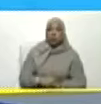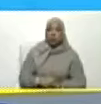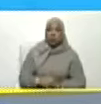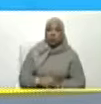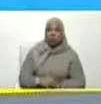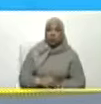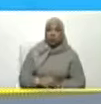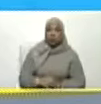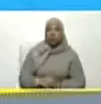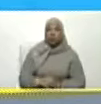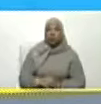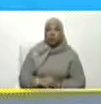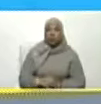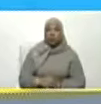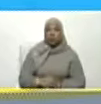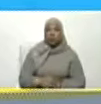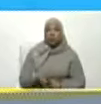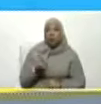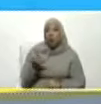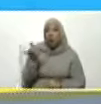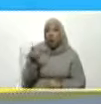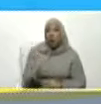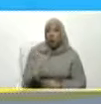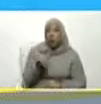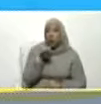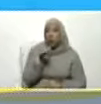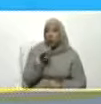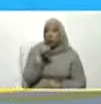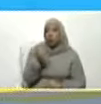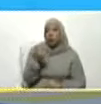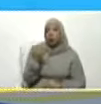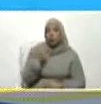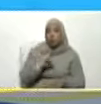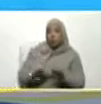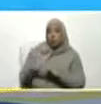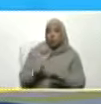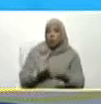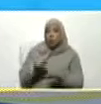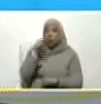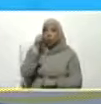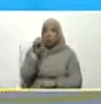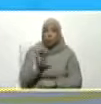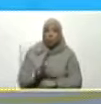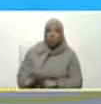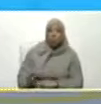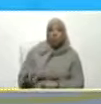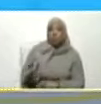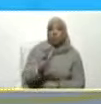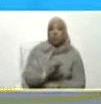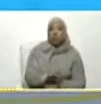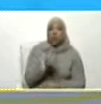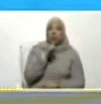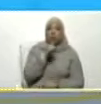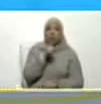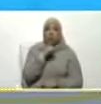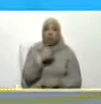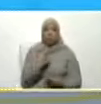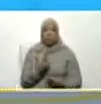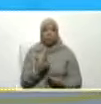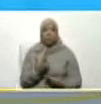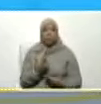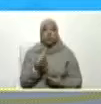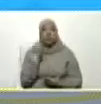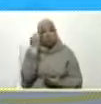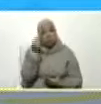de quienes desde la izquierda, desde quienes los movimientos populares, de quienes desde